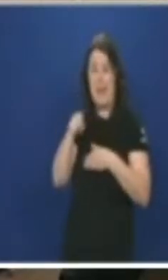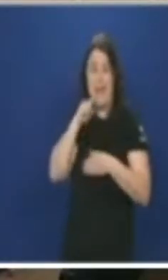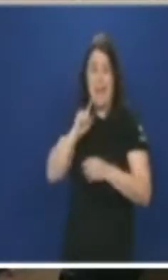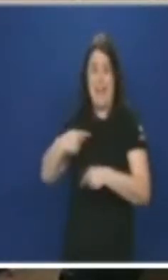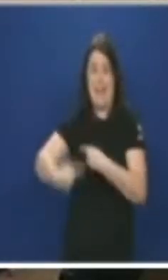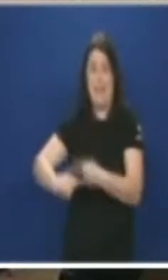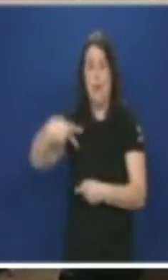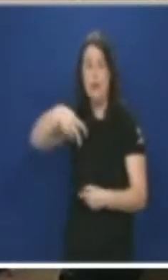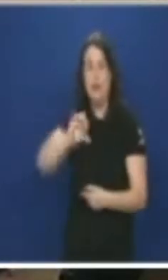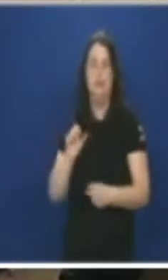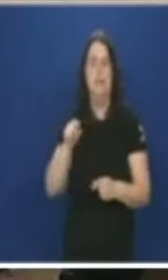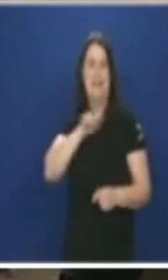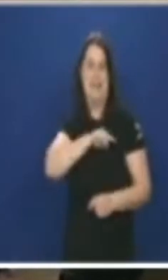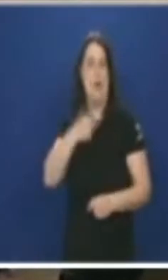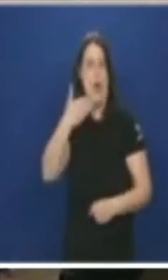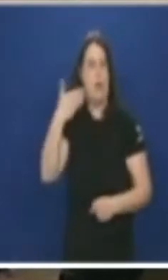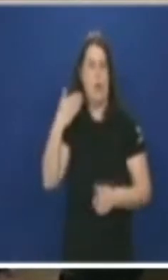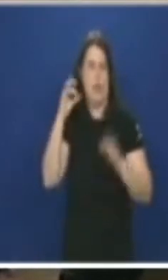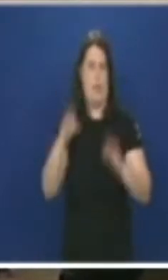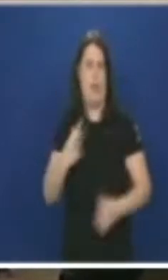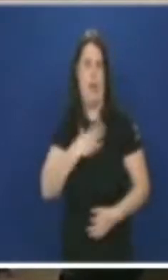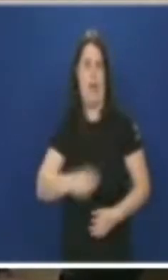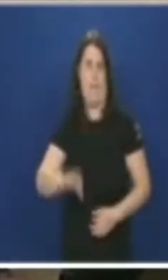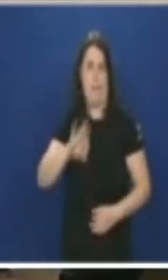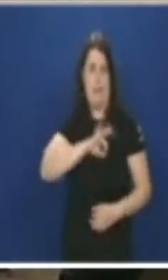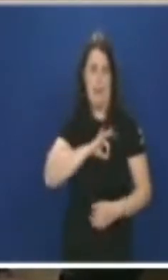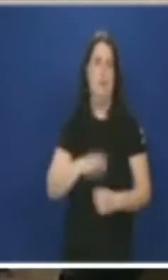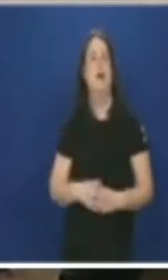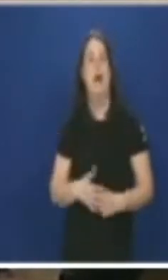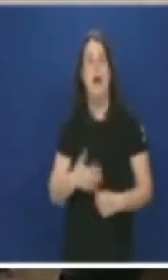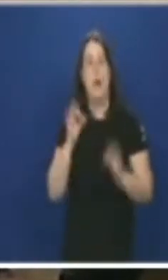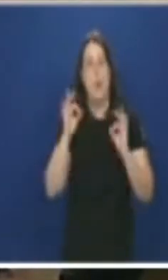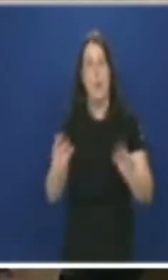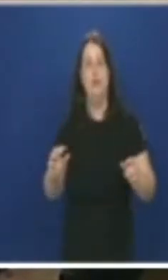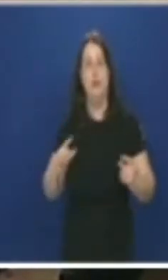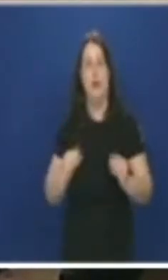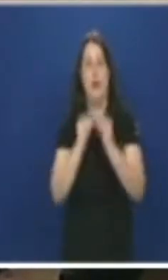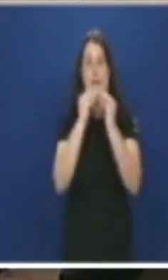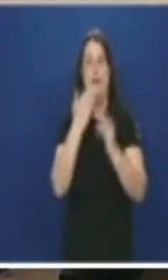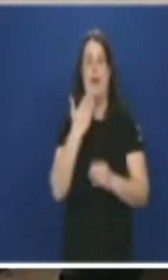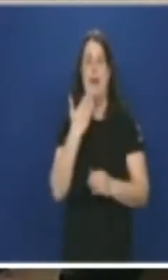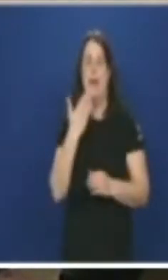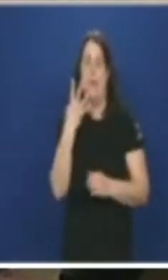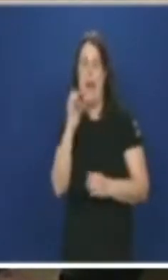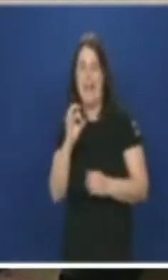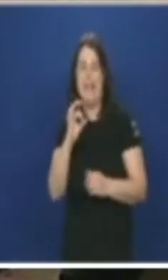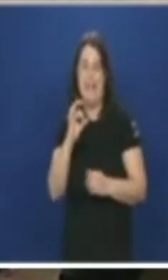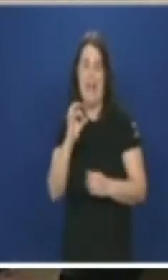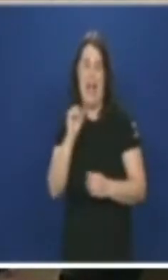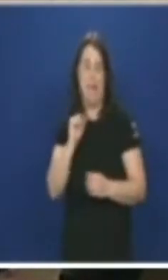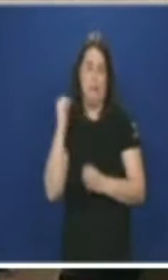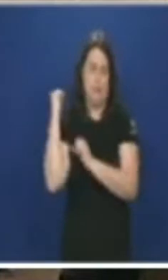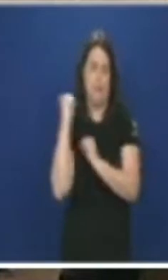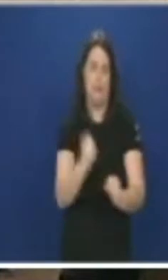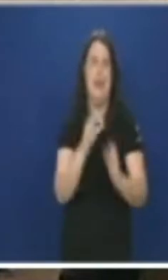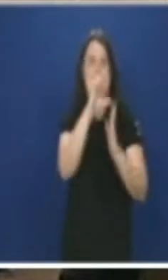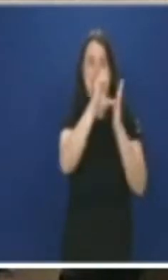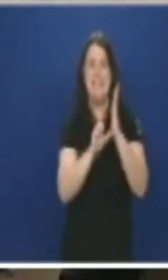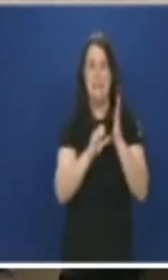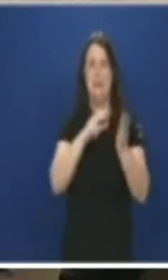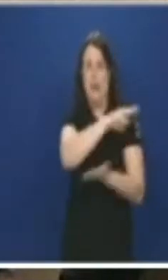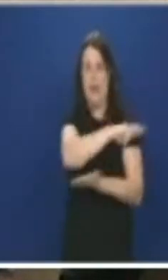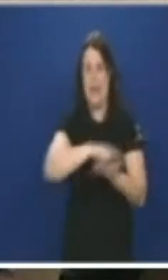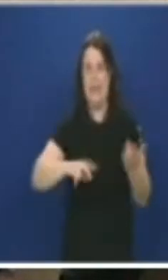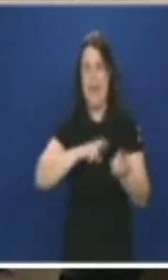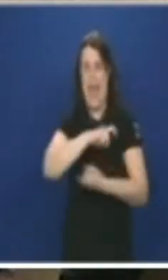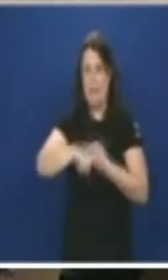moi orgullosos desta medalla, cumpríndose, ademais, 40 anos do Estatuto de Autonomía de Galicia. Por iso, non podo rematar